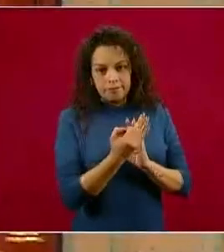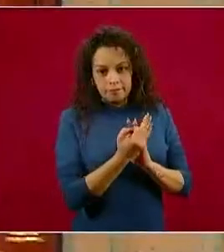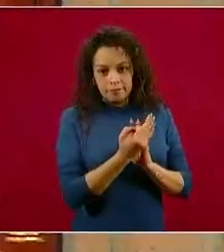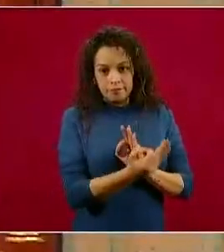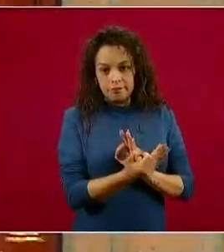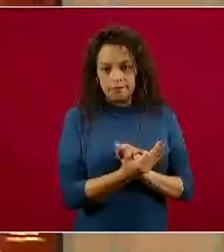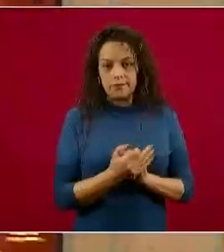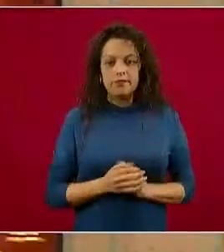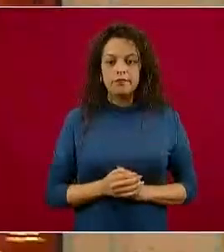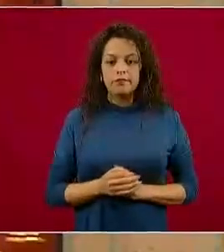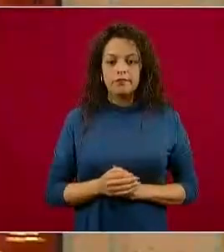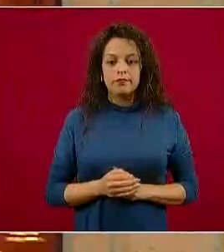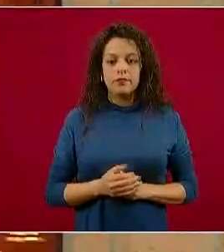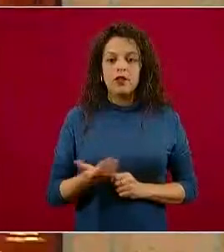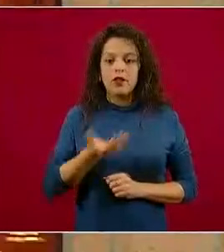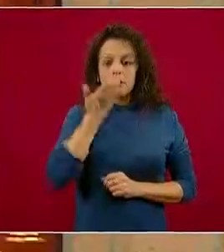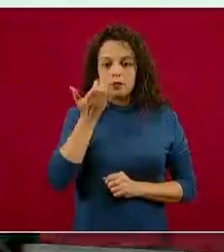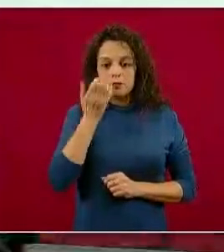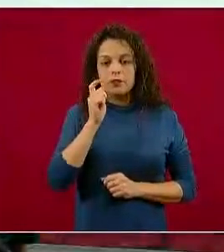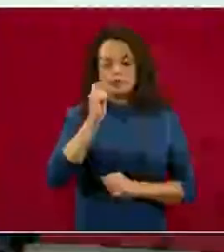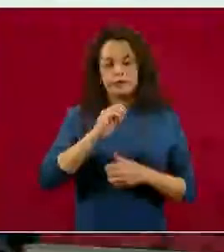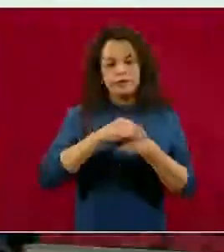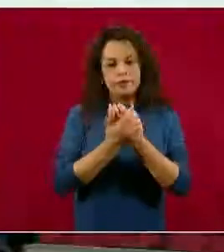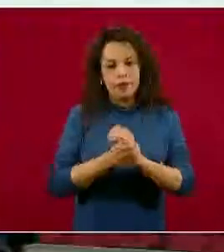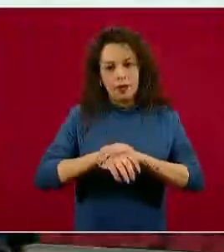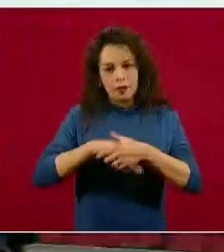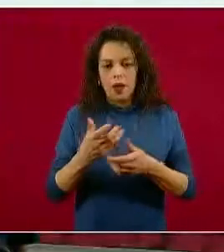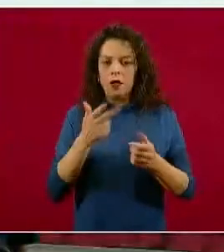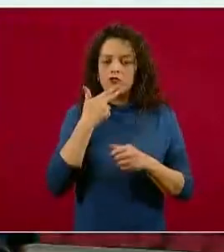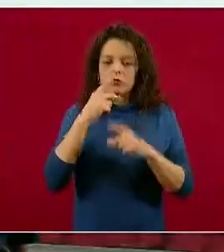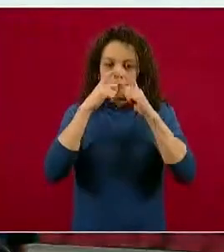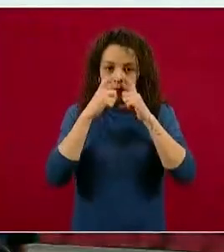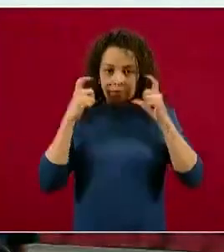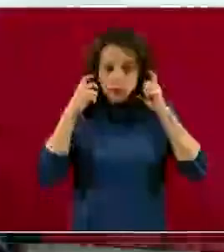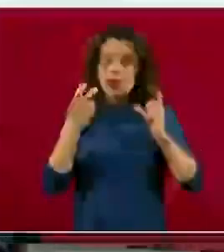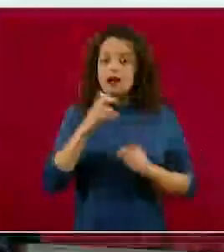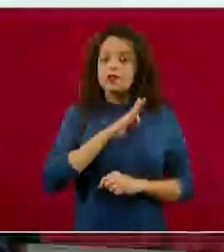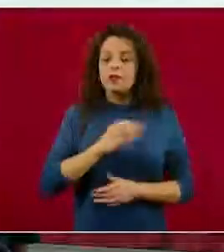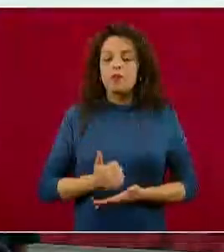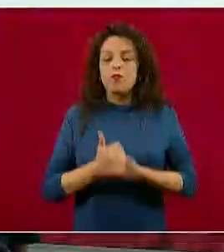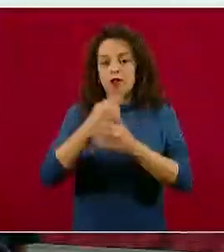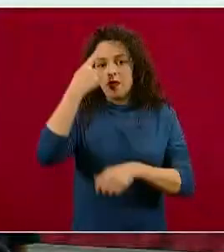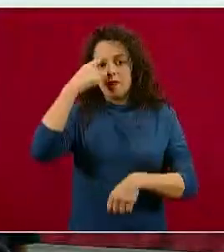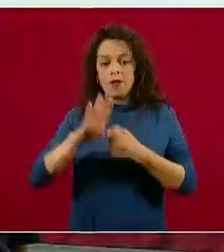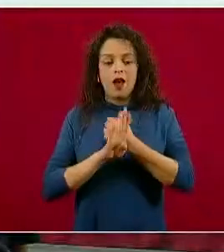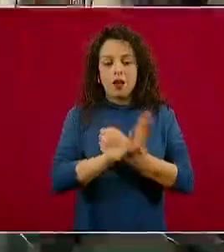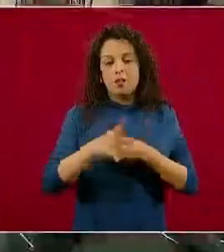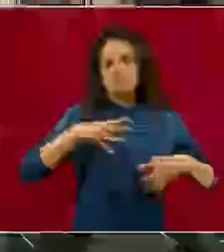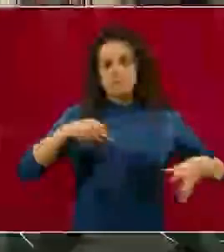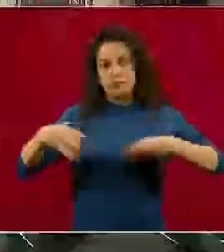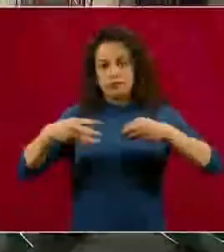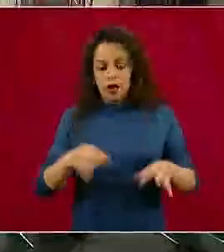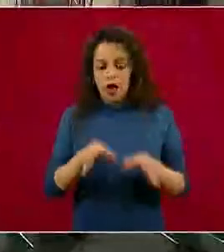de los hábitos que nos ayudan a prevenir contagios, pues realmente puedan estarse